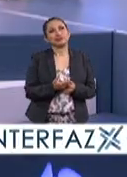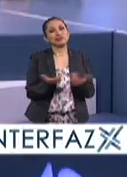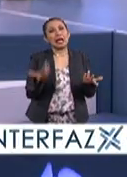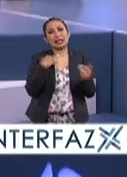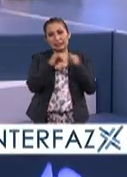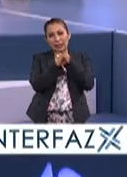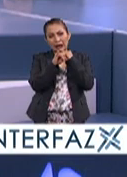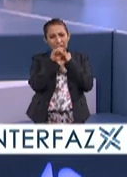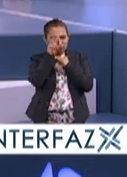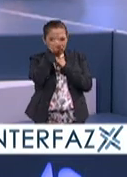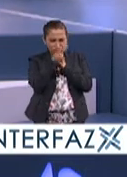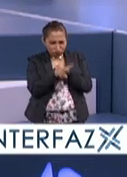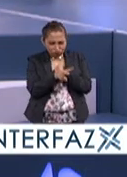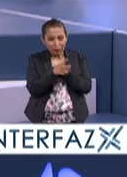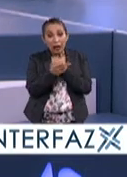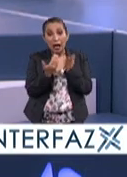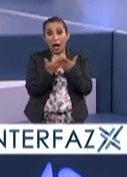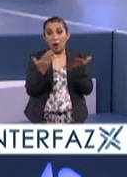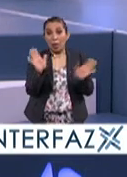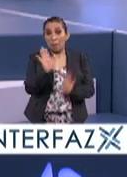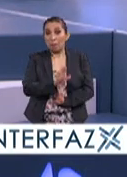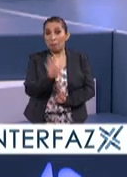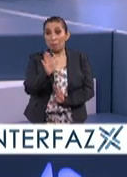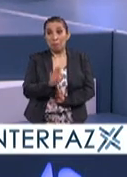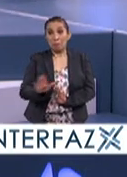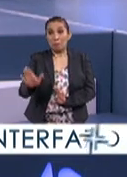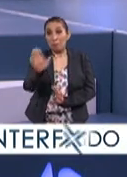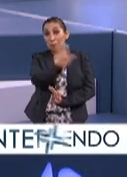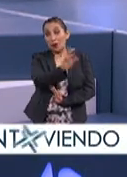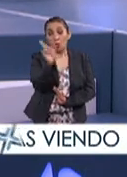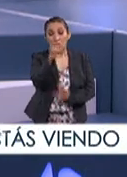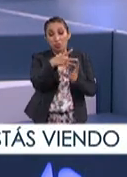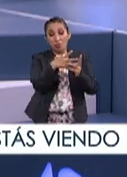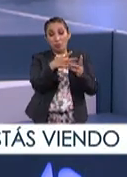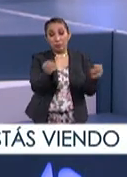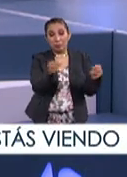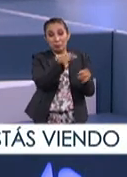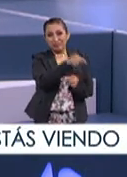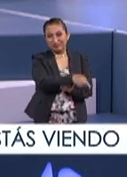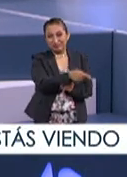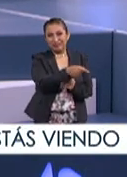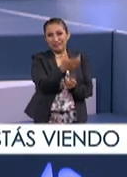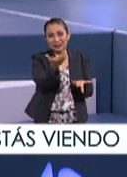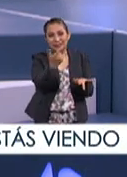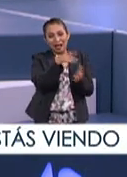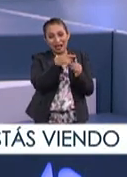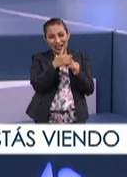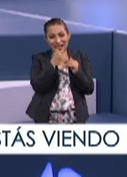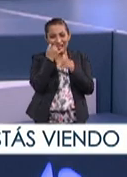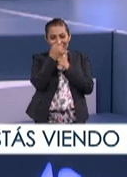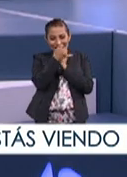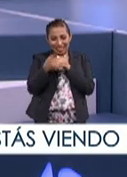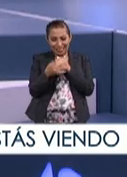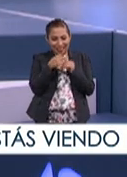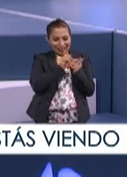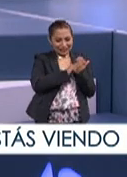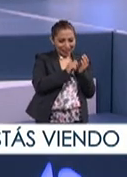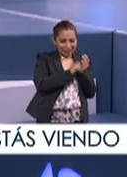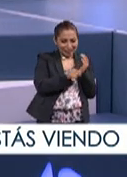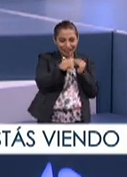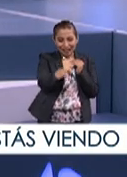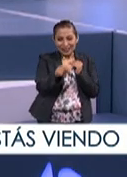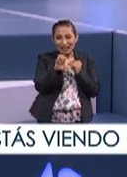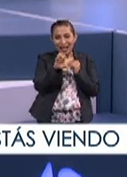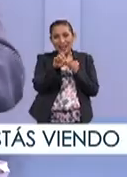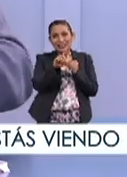en internet, ¿no? Hoy parece que al desaparecer esa línea divisoria entre el escritor y